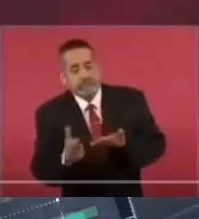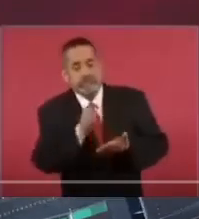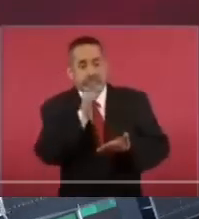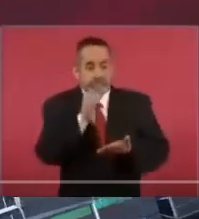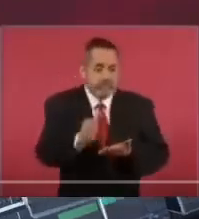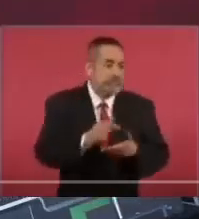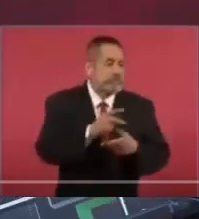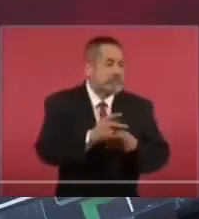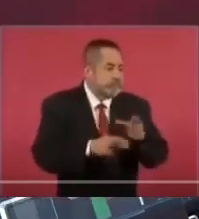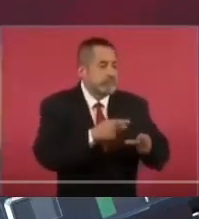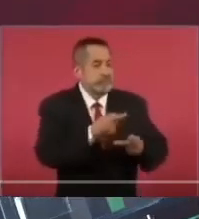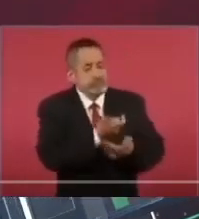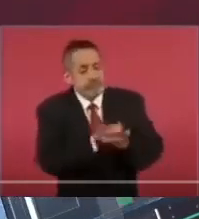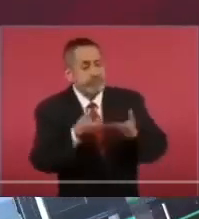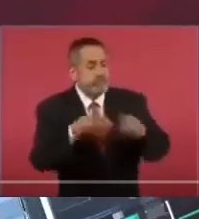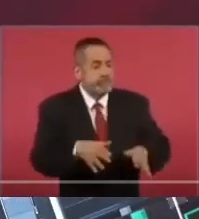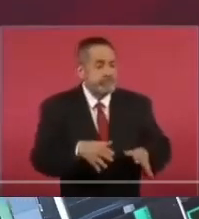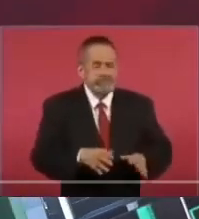¿no? Que eso quede